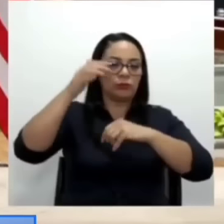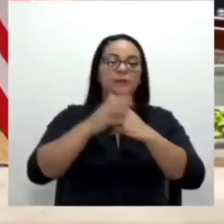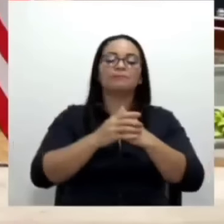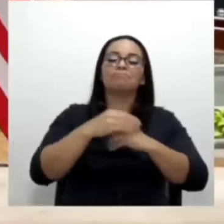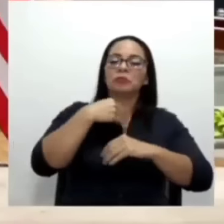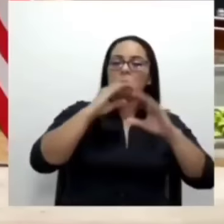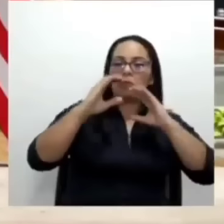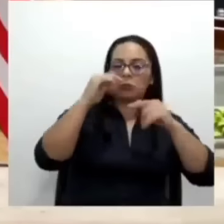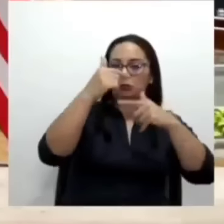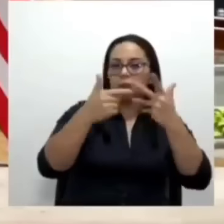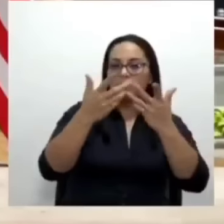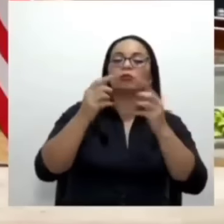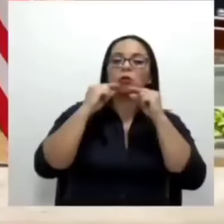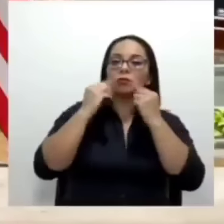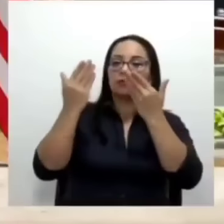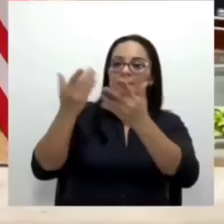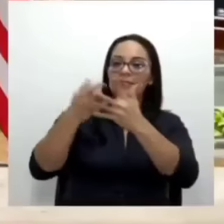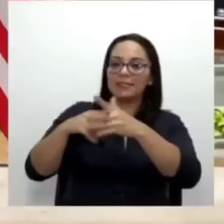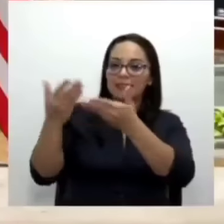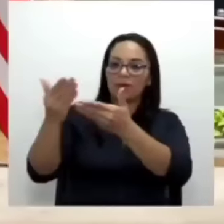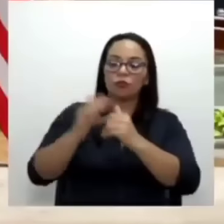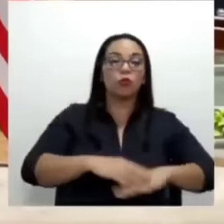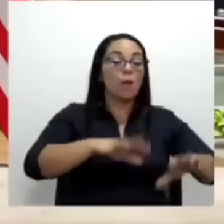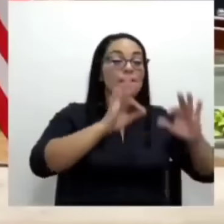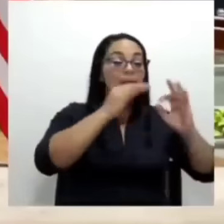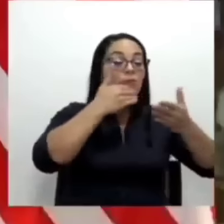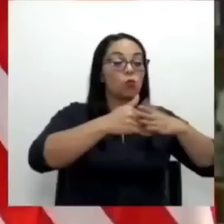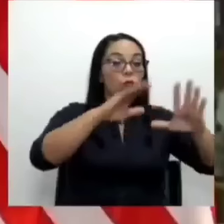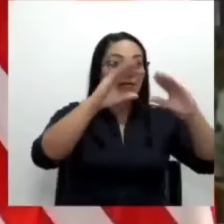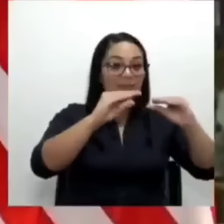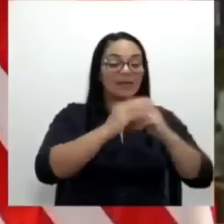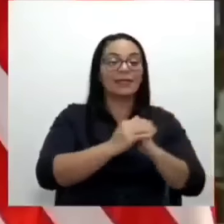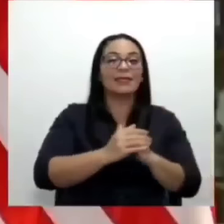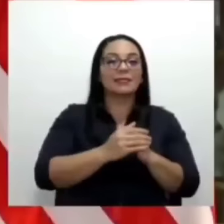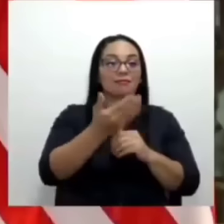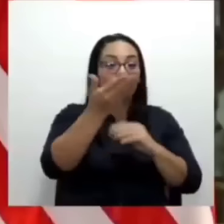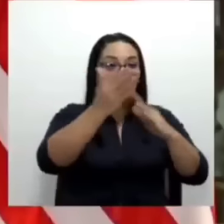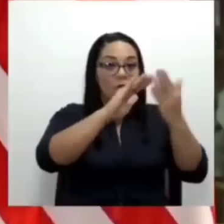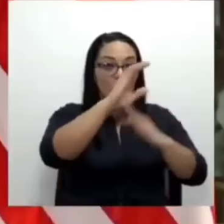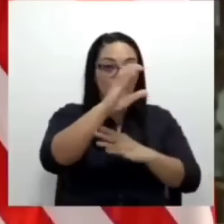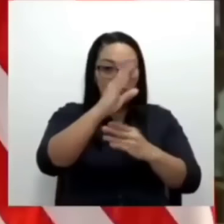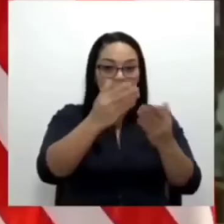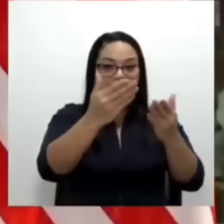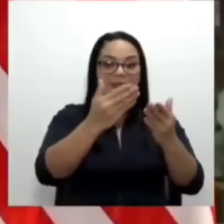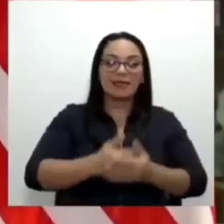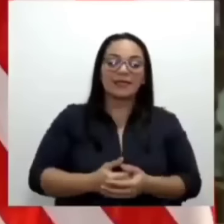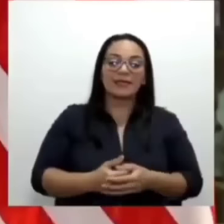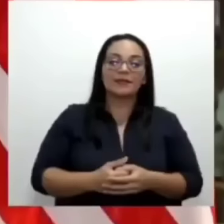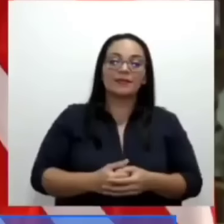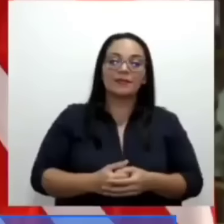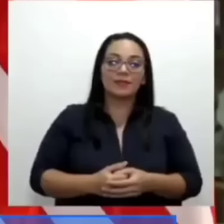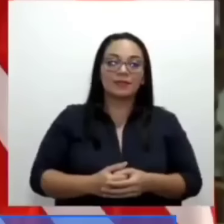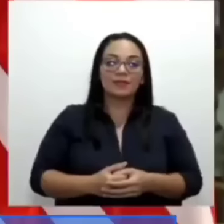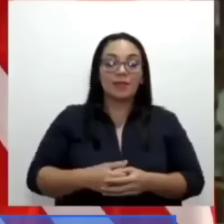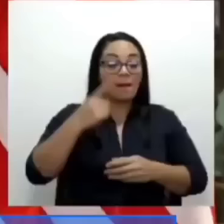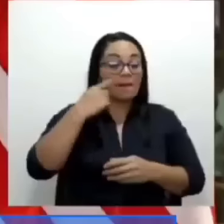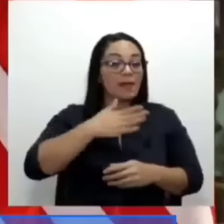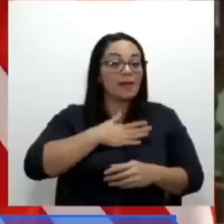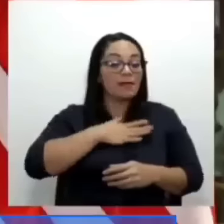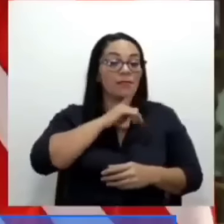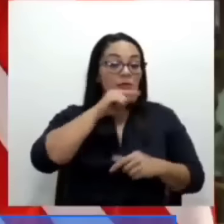presidente, don Rodrigo Chávez Robles. Muy buenas tardes, pueblo de Costa Rica. Para mí